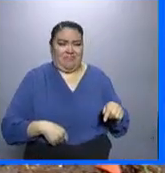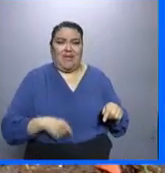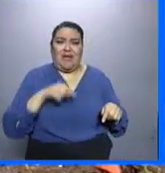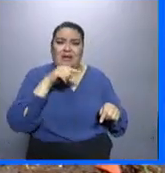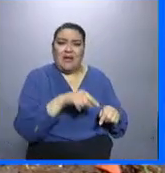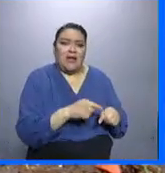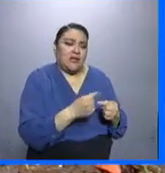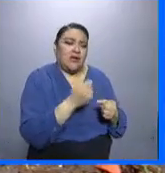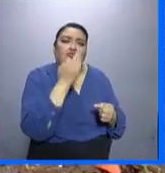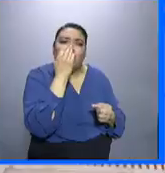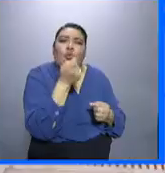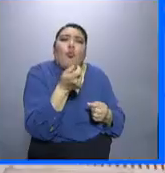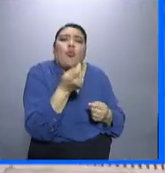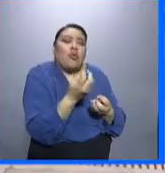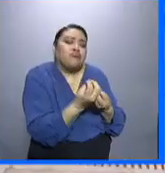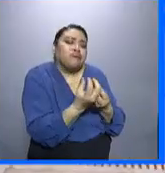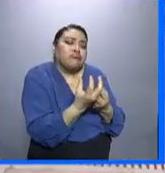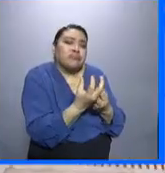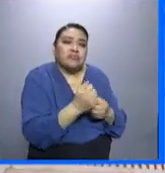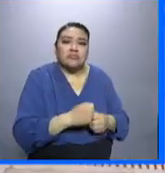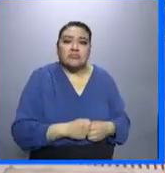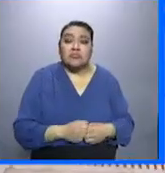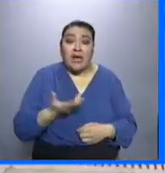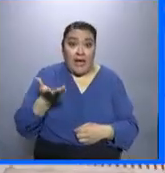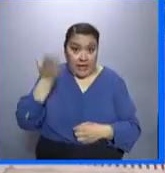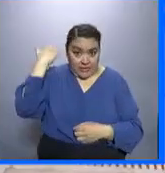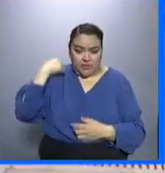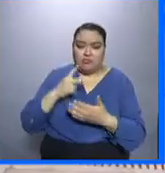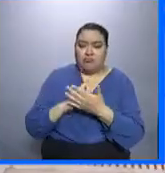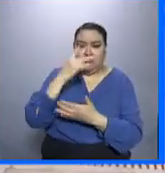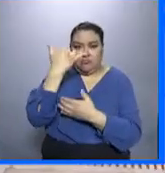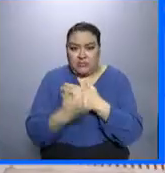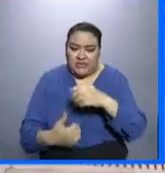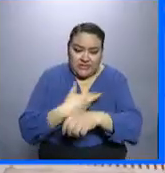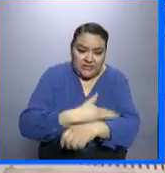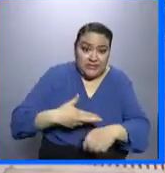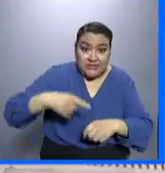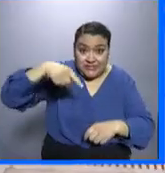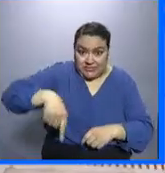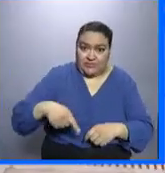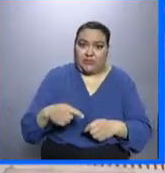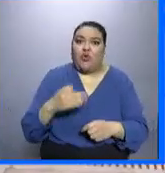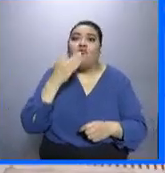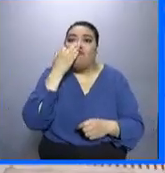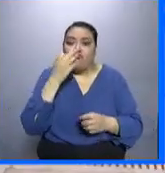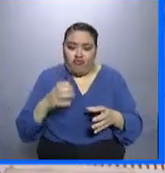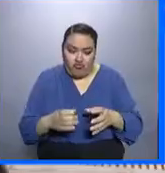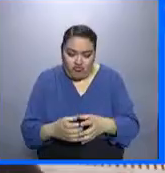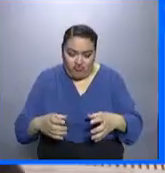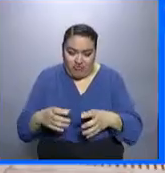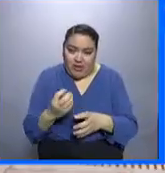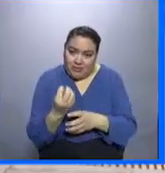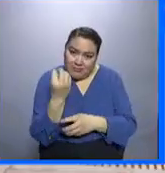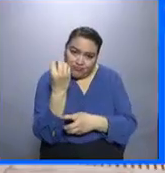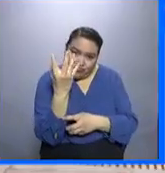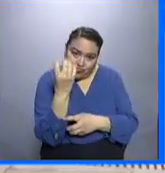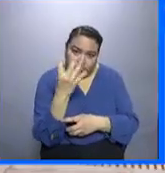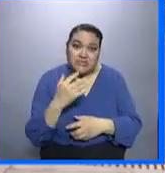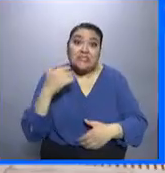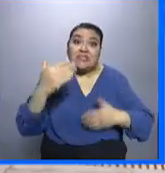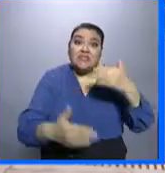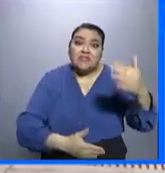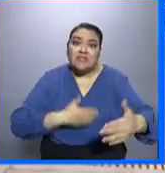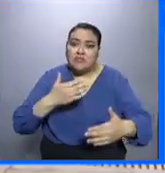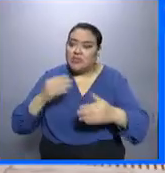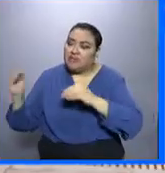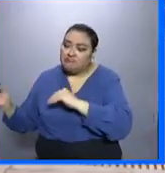producción ornamental. Y entonces traíamos un proyecto de vender planta en florerías. Entonces llegaron con